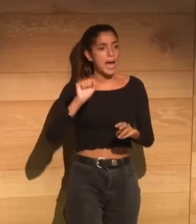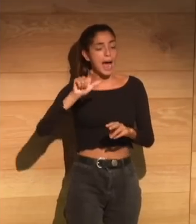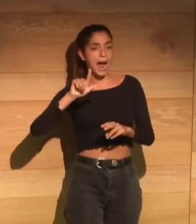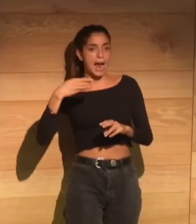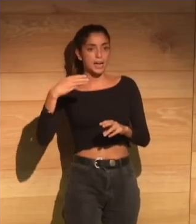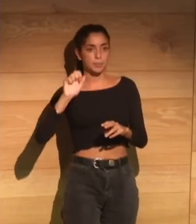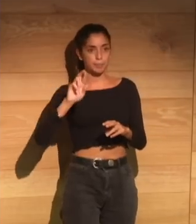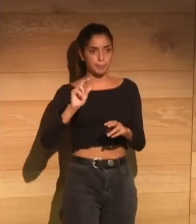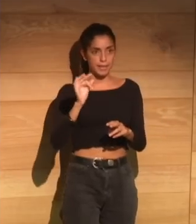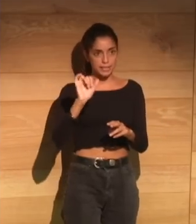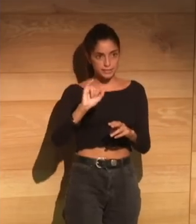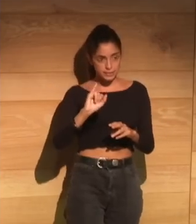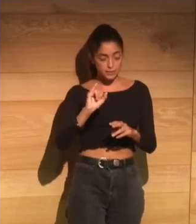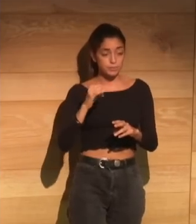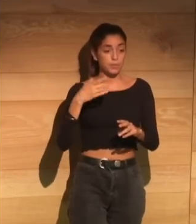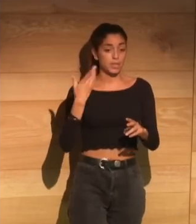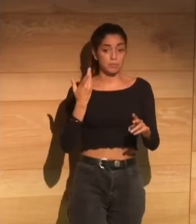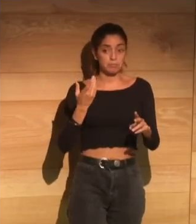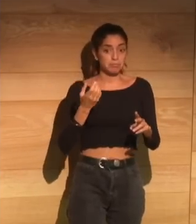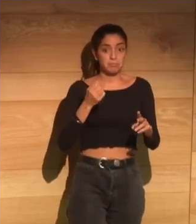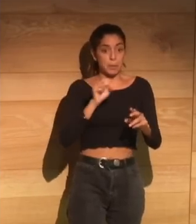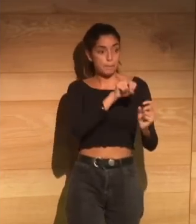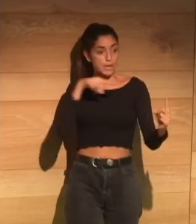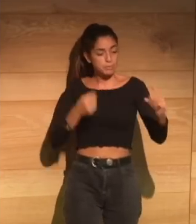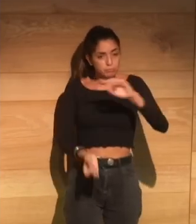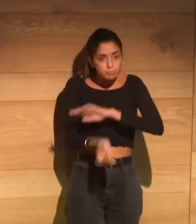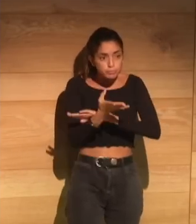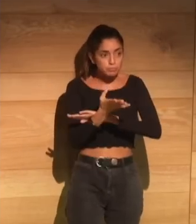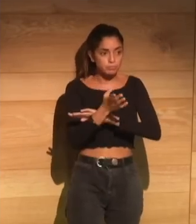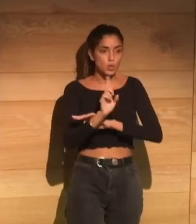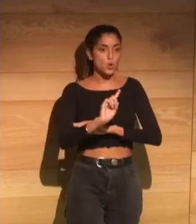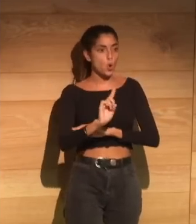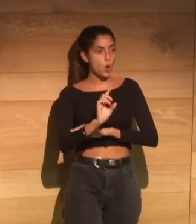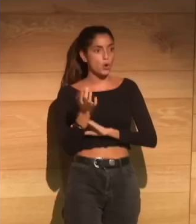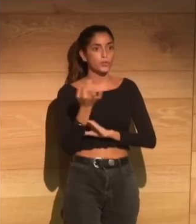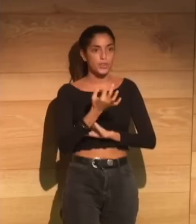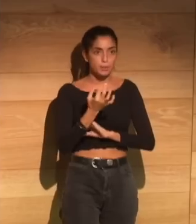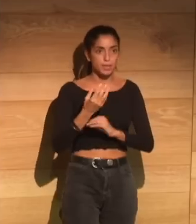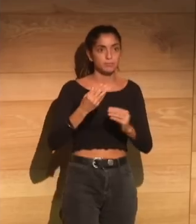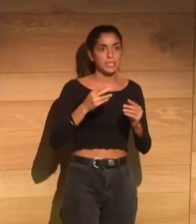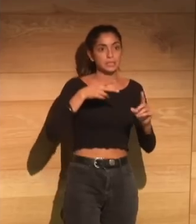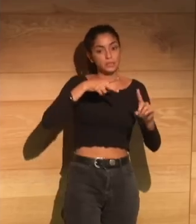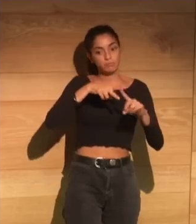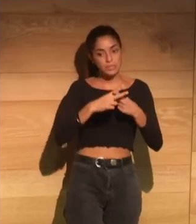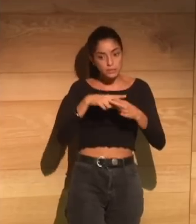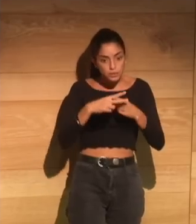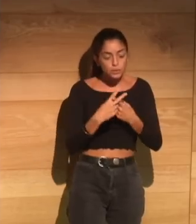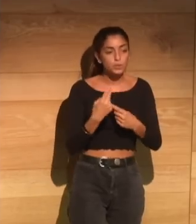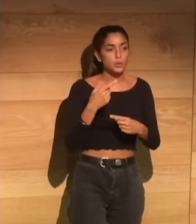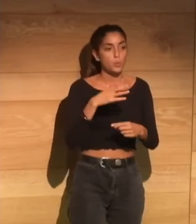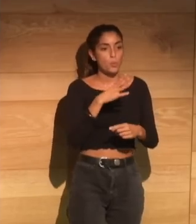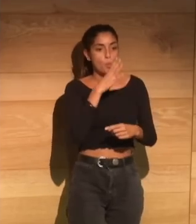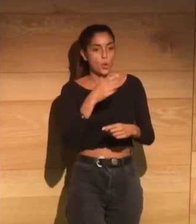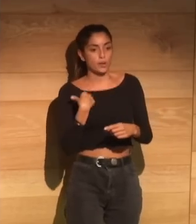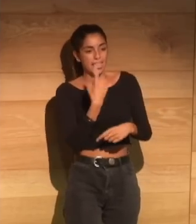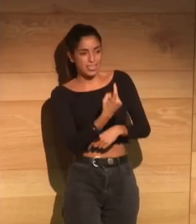de repente emergiera de la nada la perspectiva. No, claro, eso es un instrumento interpuesto que habla de un anhelo. Ya se está